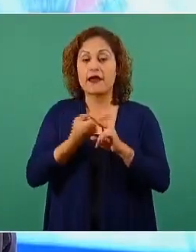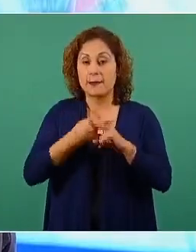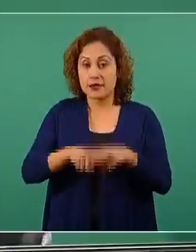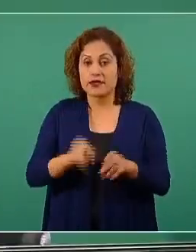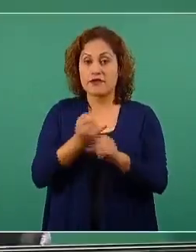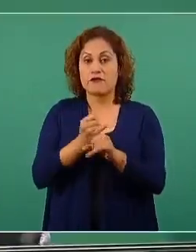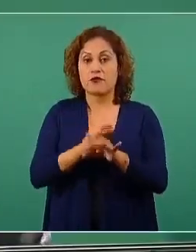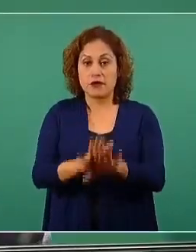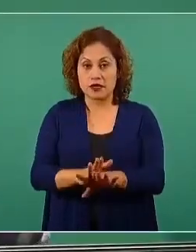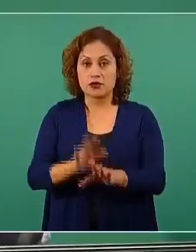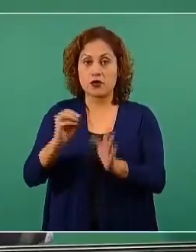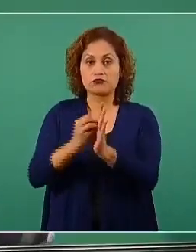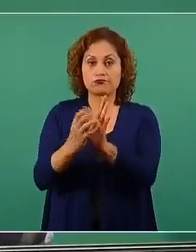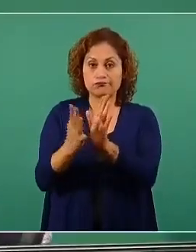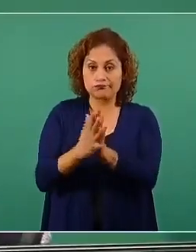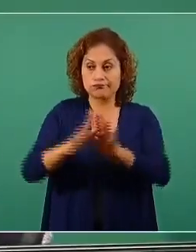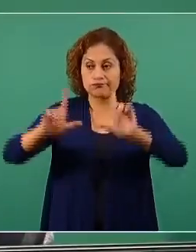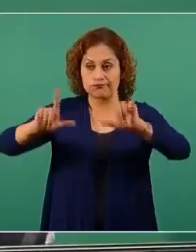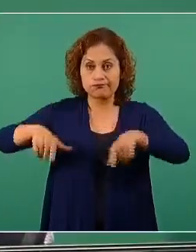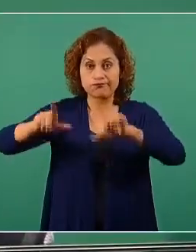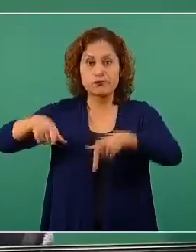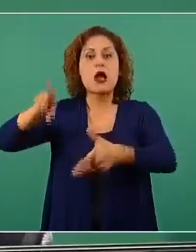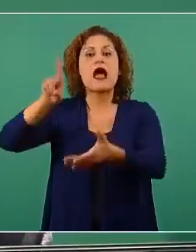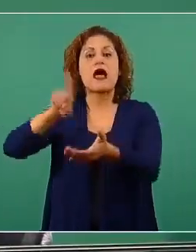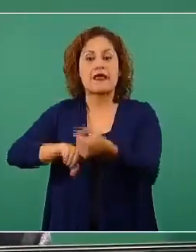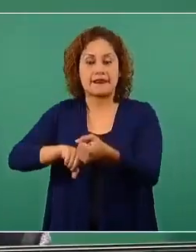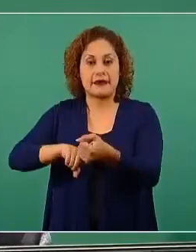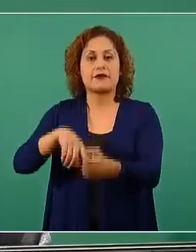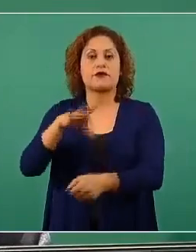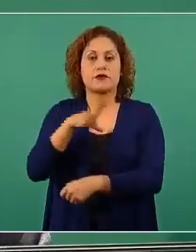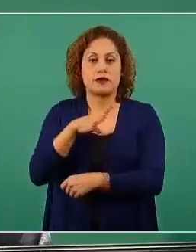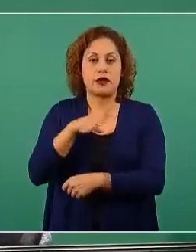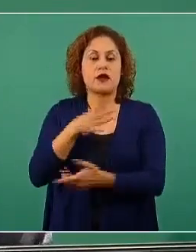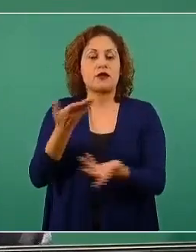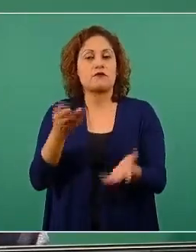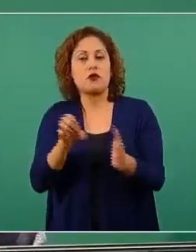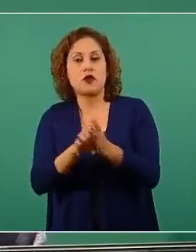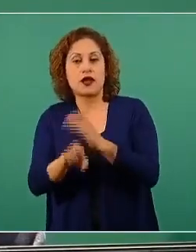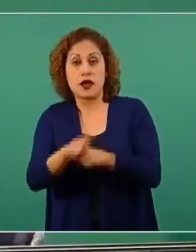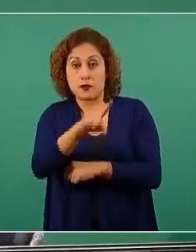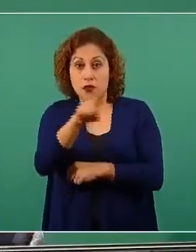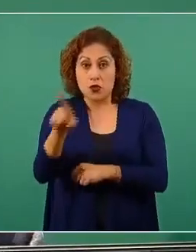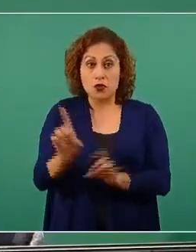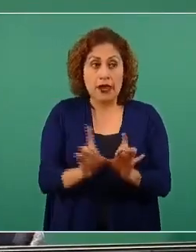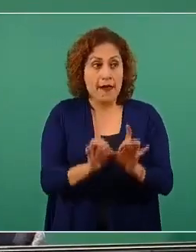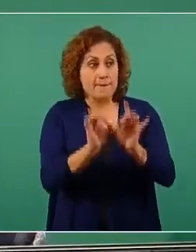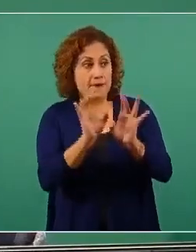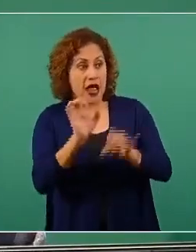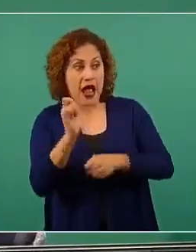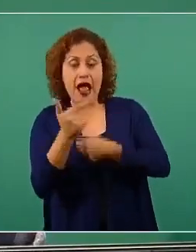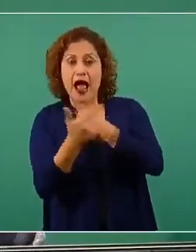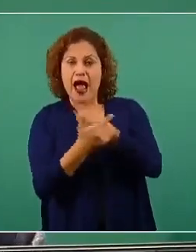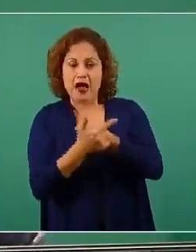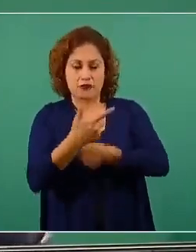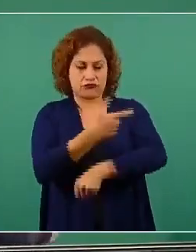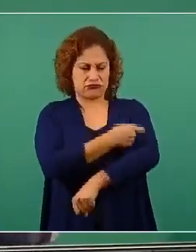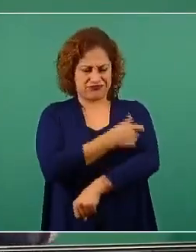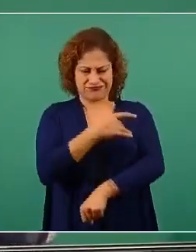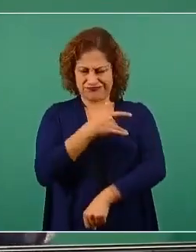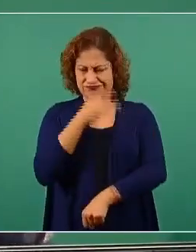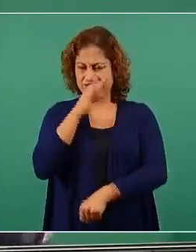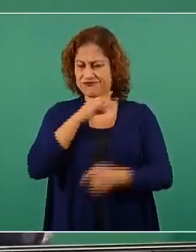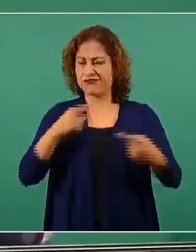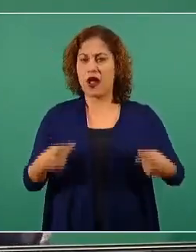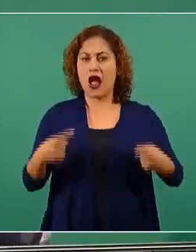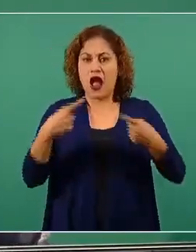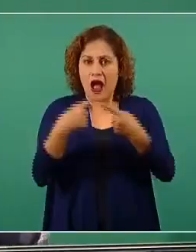habilitando para que en este mismo portal no solamente se tenga la posibilidad de reportar eventos asociados a vacunación, sino